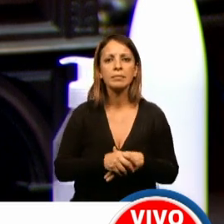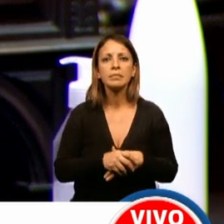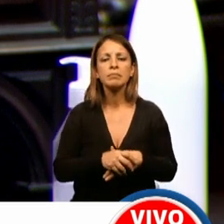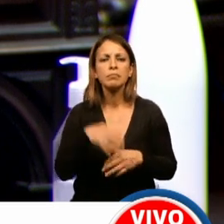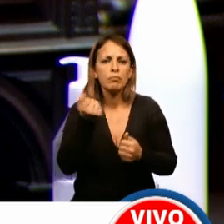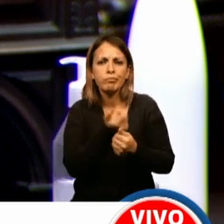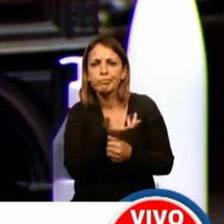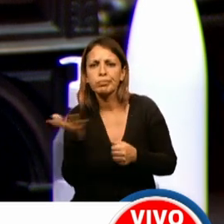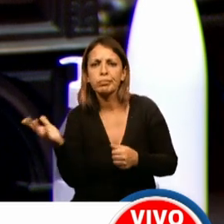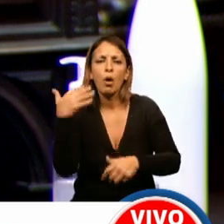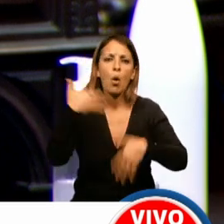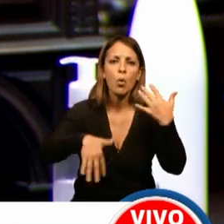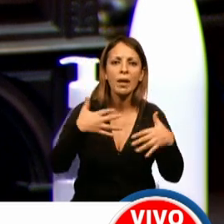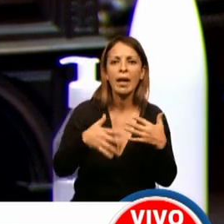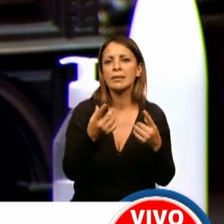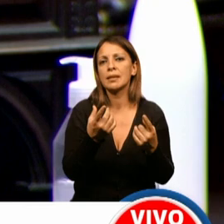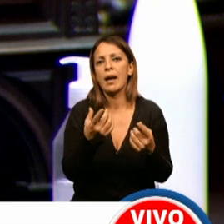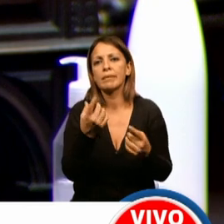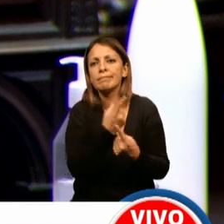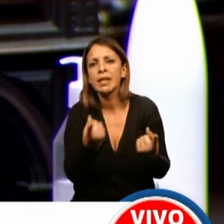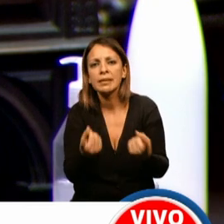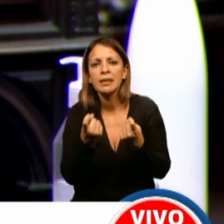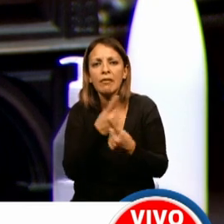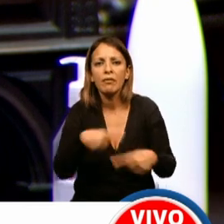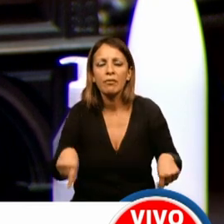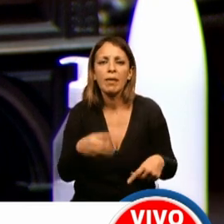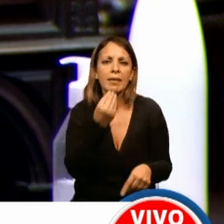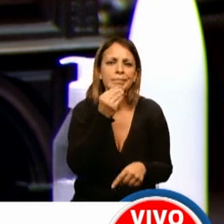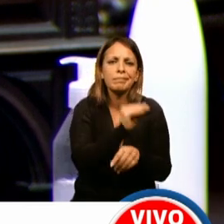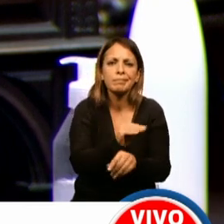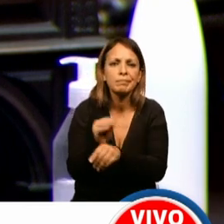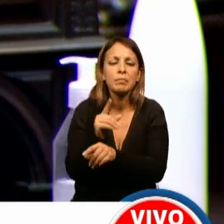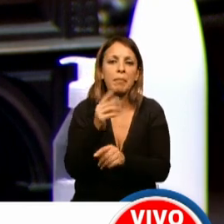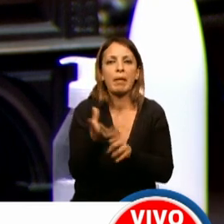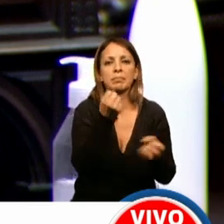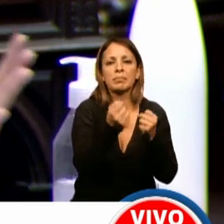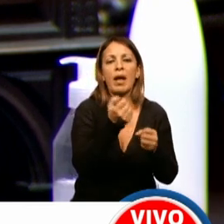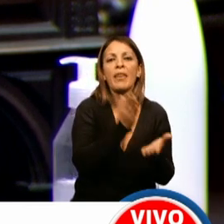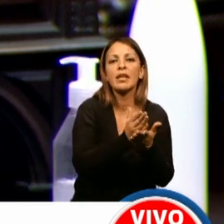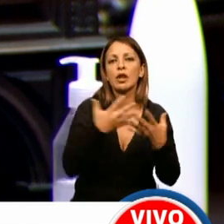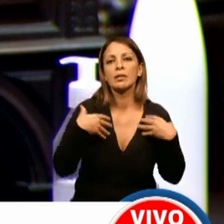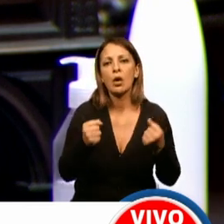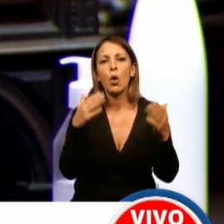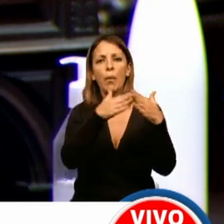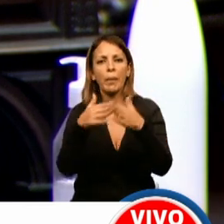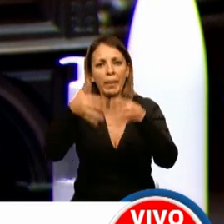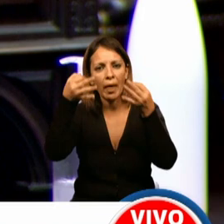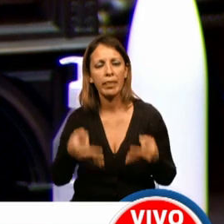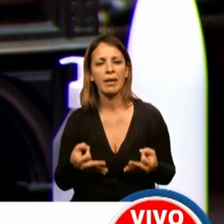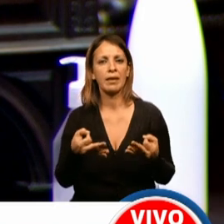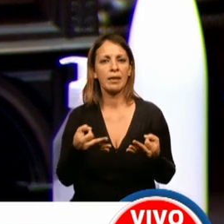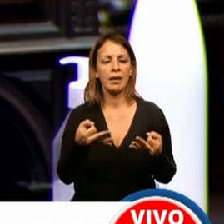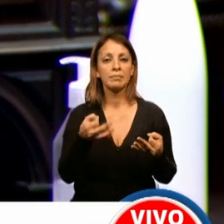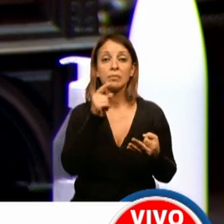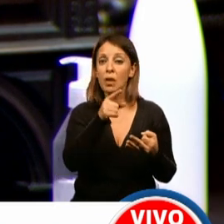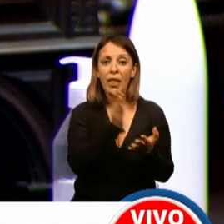innumerables urgencias y necesidades alimentarias de las dificultades para acceder al derecho a la salud a la vivienda digna a este